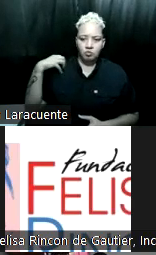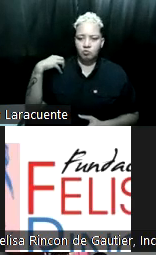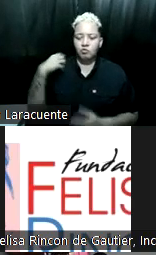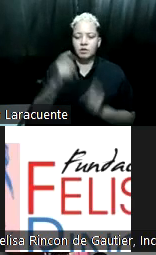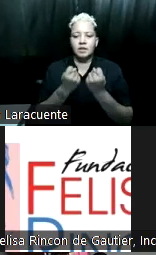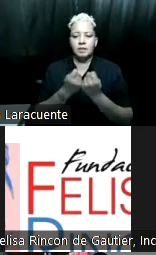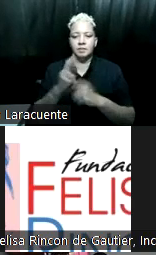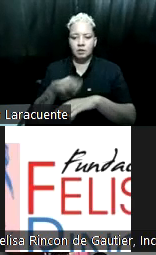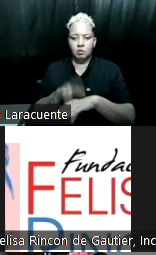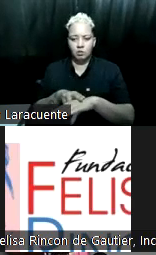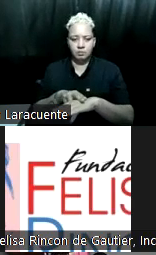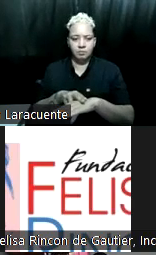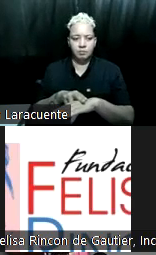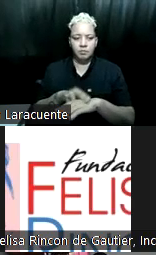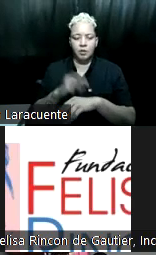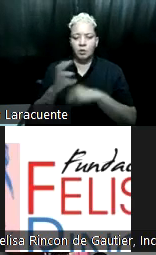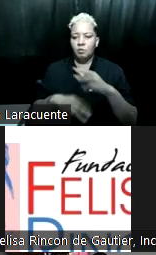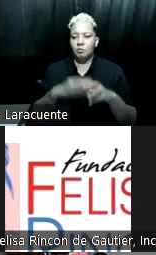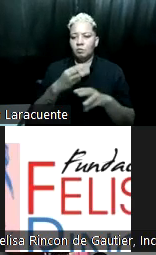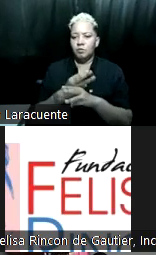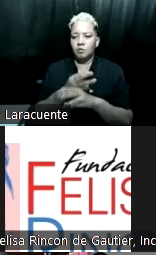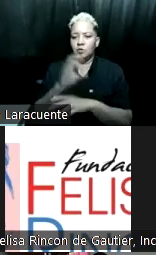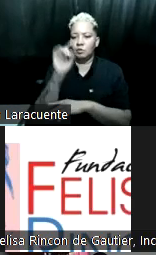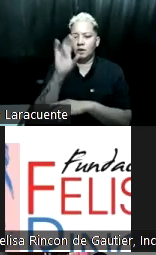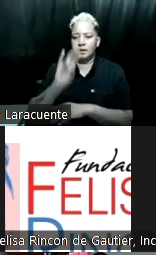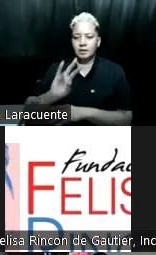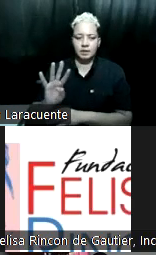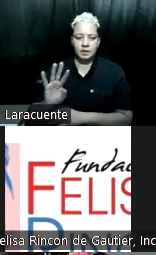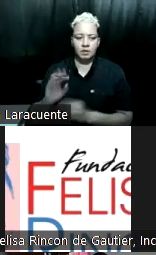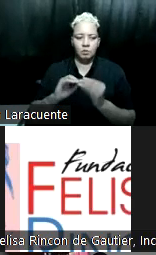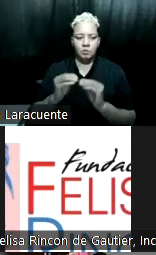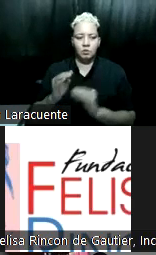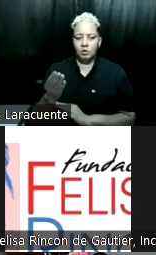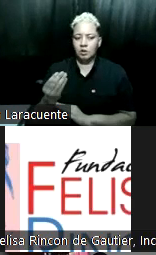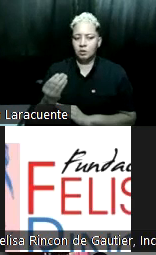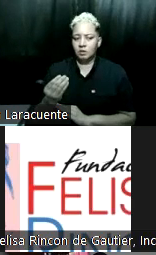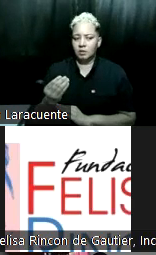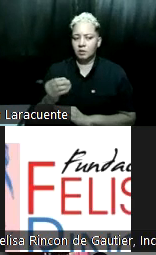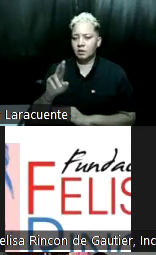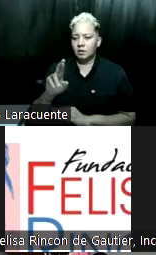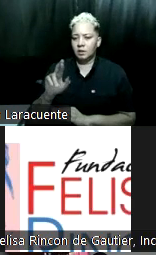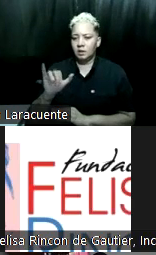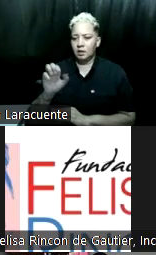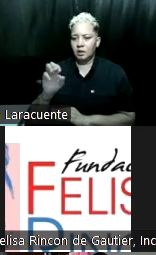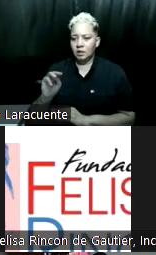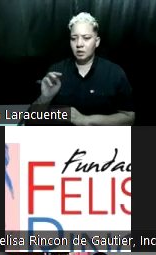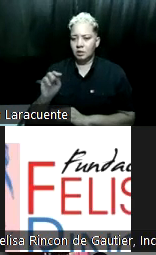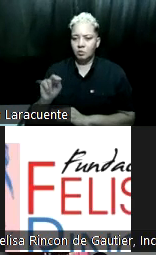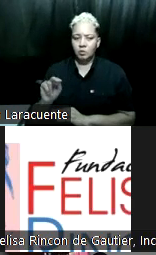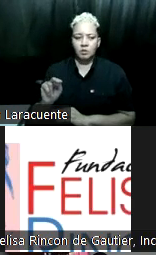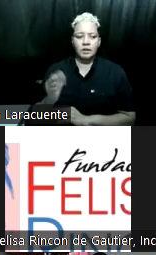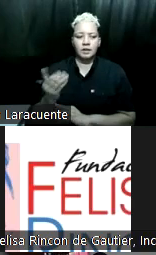nacional en Mundo Básquet 74, el número 14 Raymond Dalmau, el 15 Joe